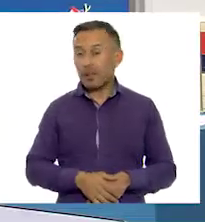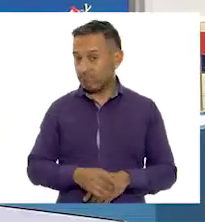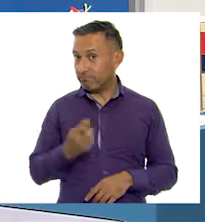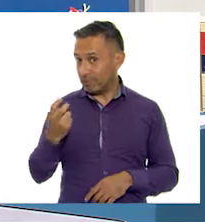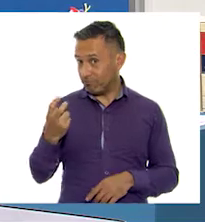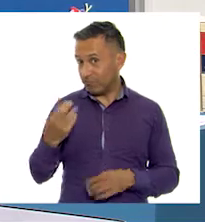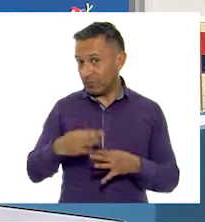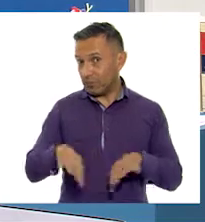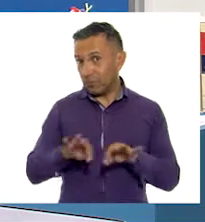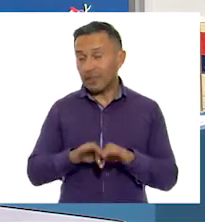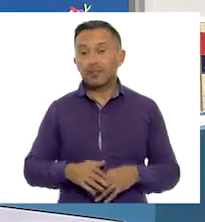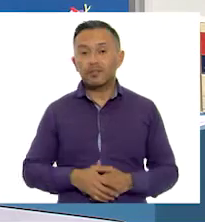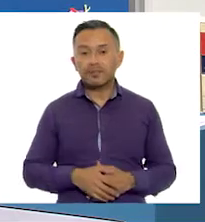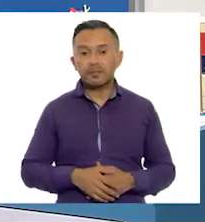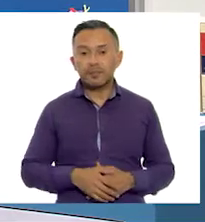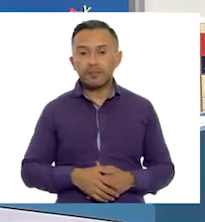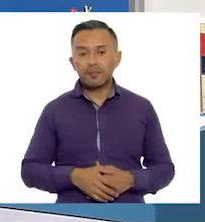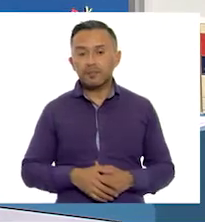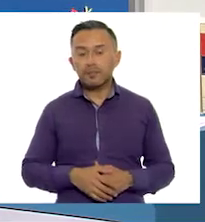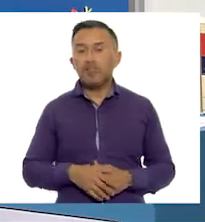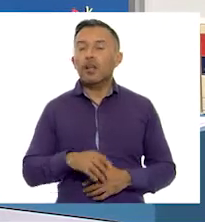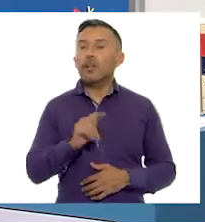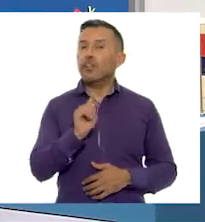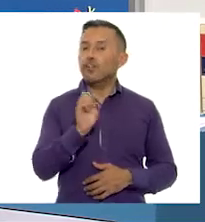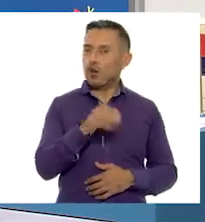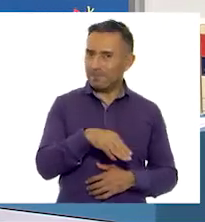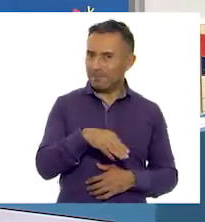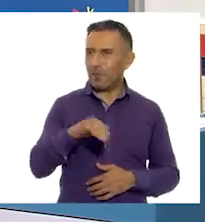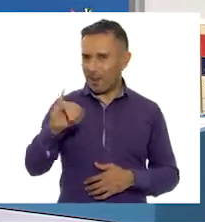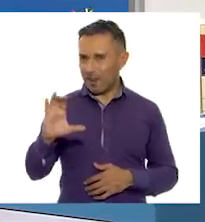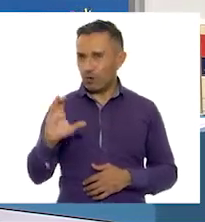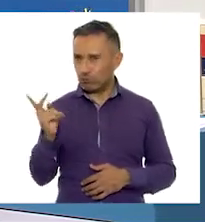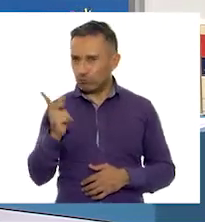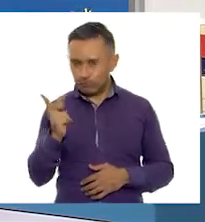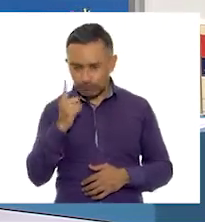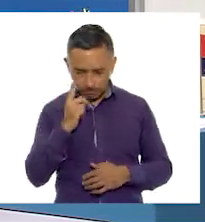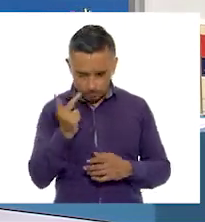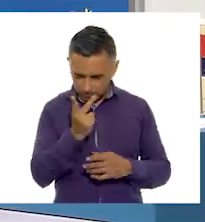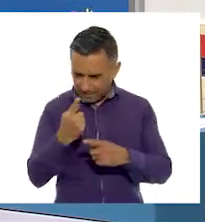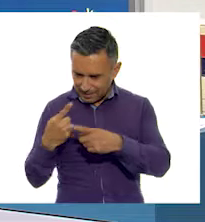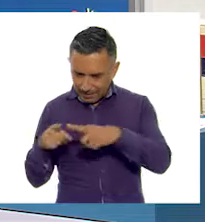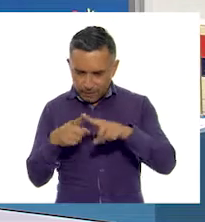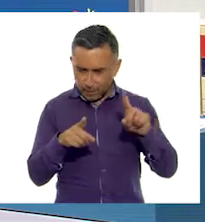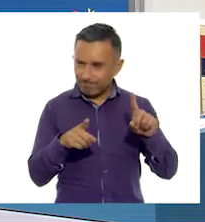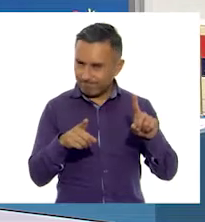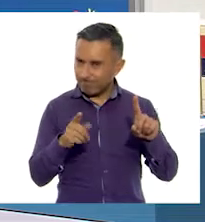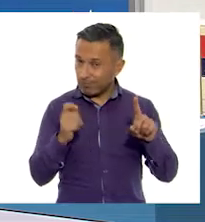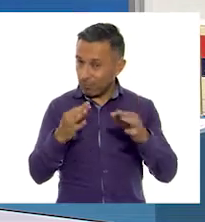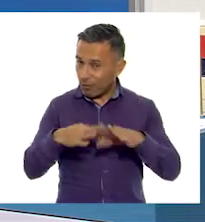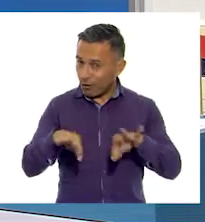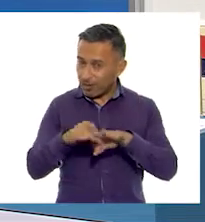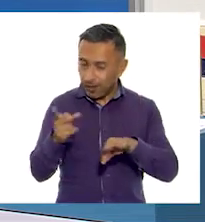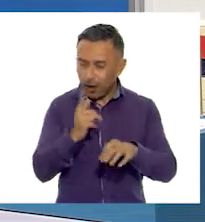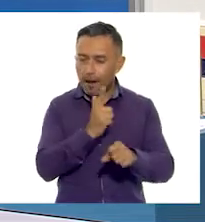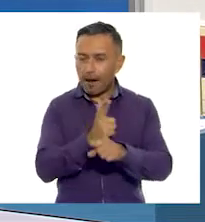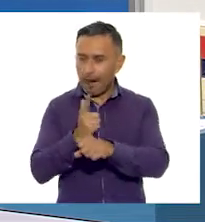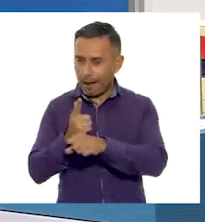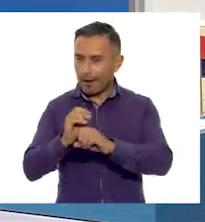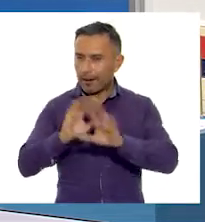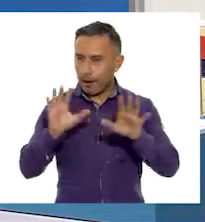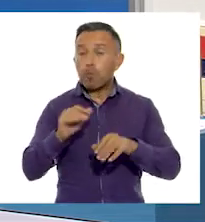maestro? Así es, Ton, así es. En ambos, digamos que la idea principal es explicar cómo ingresa